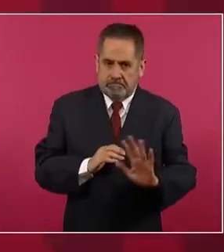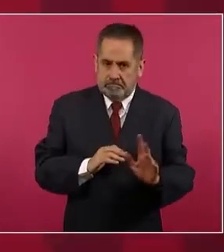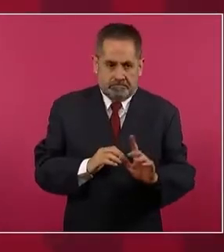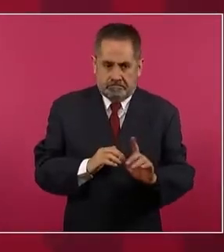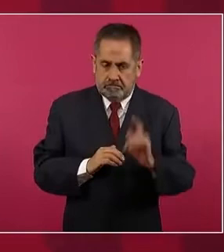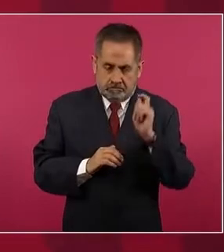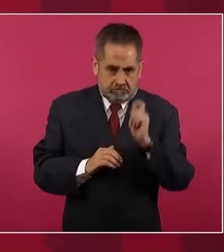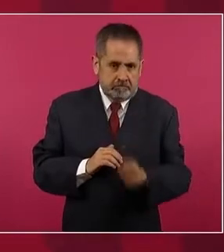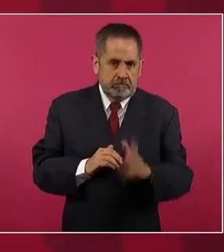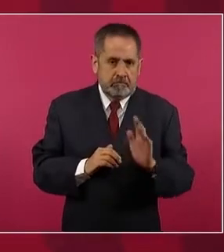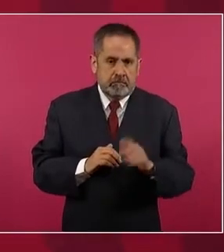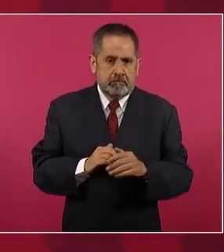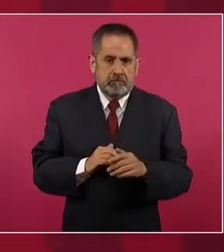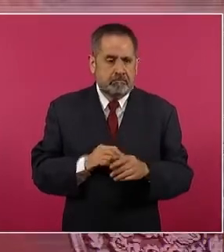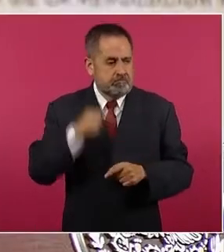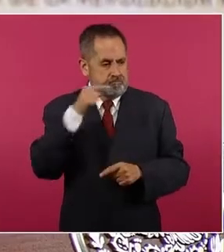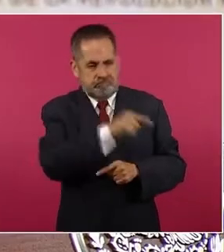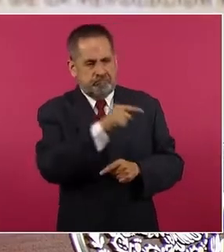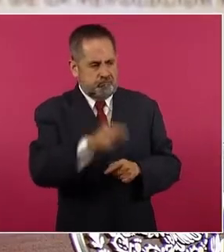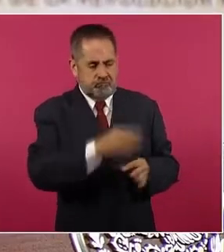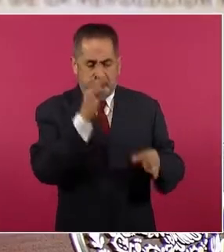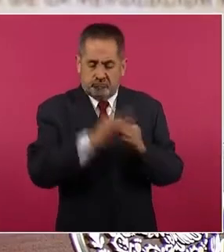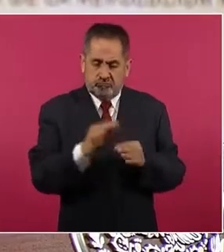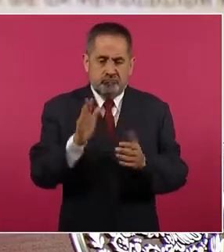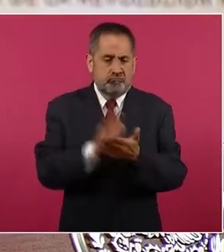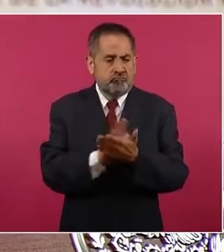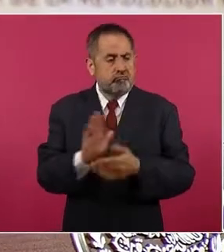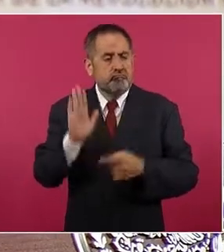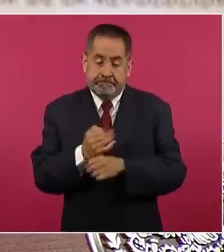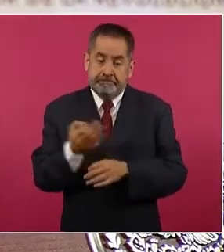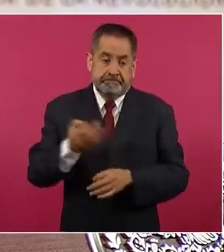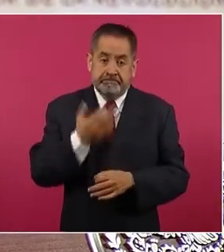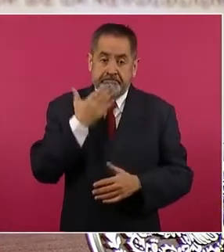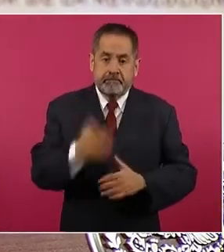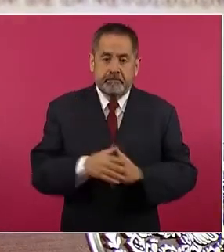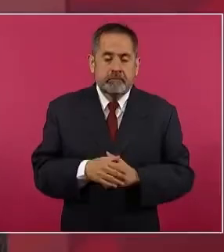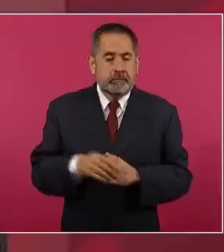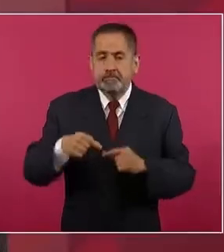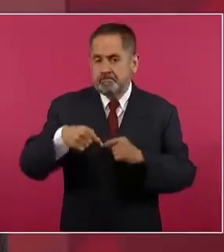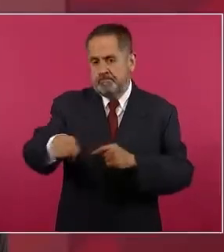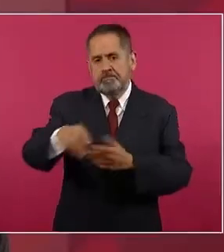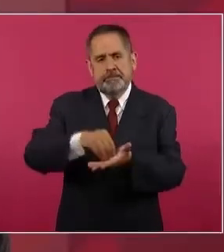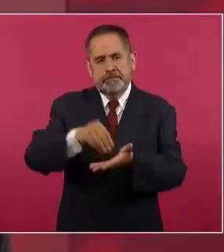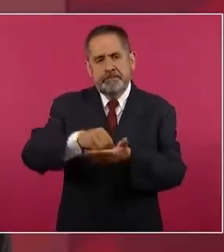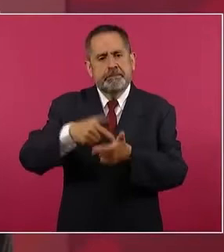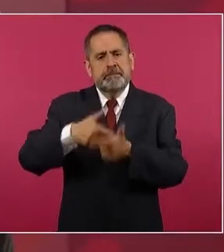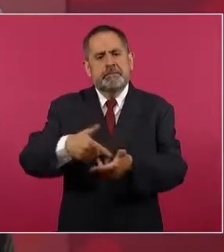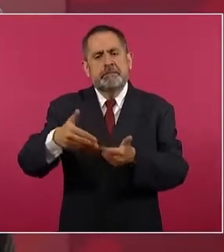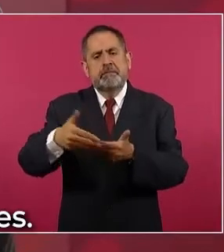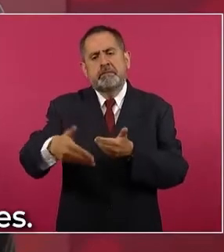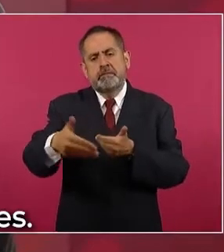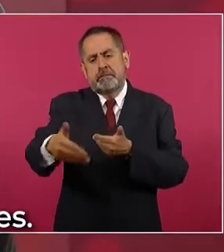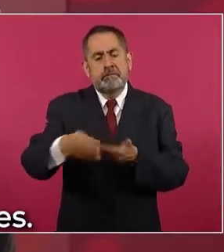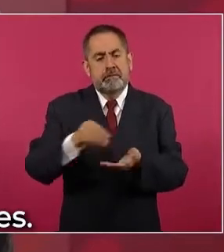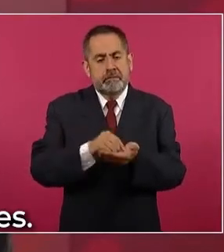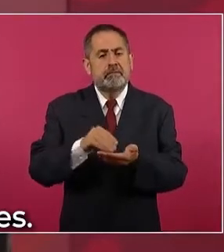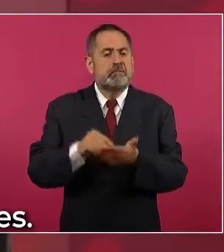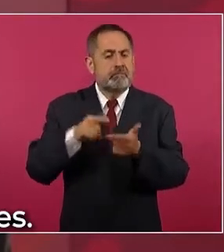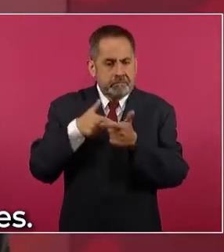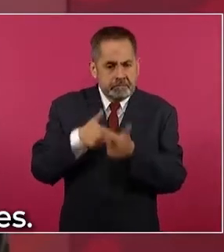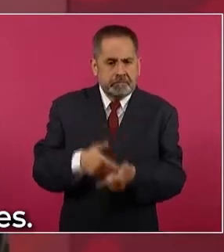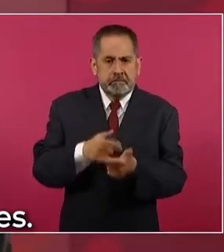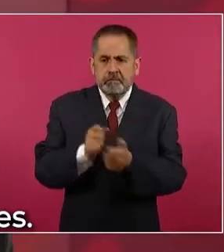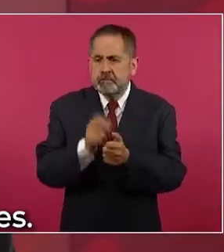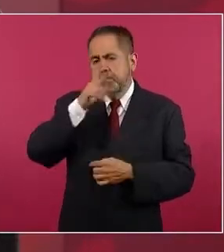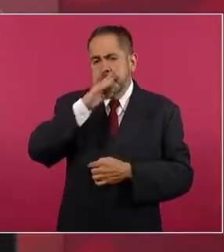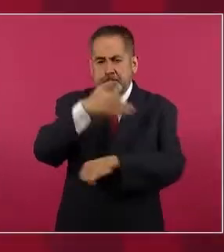se descalificara la investigación. Y se va a continuar y se va a seguir hablando con